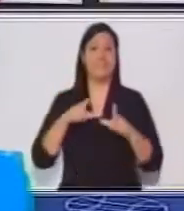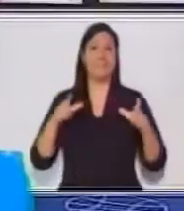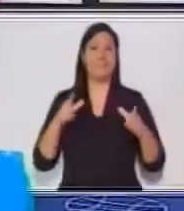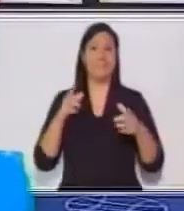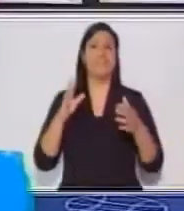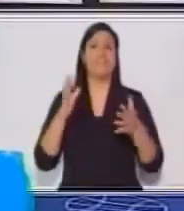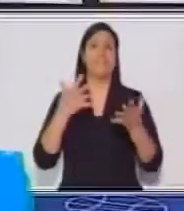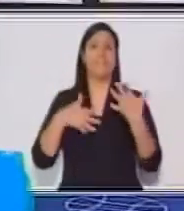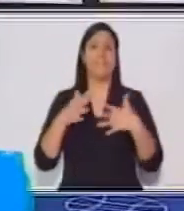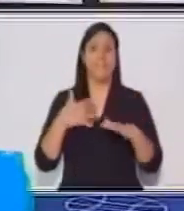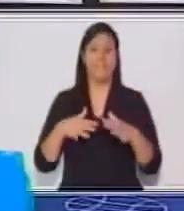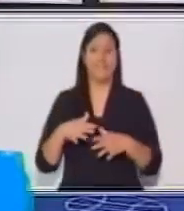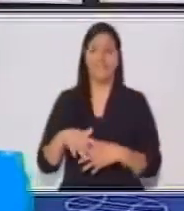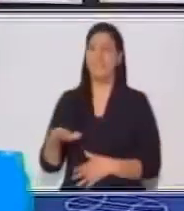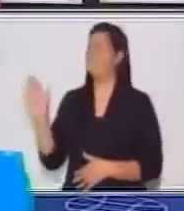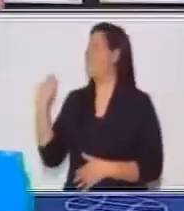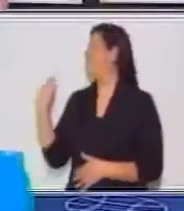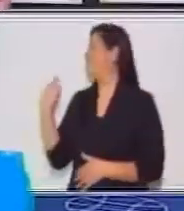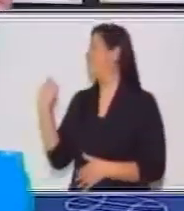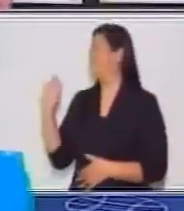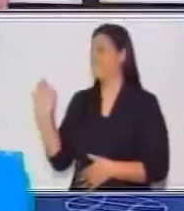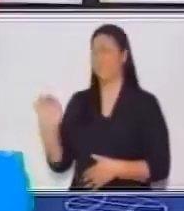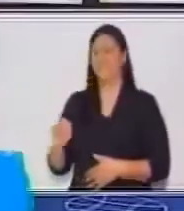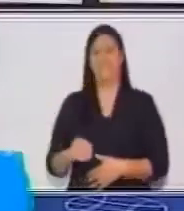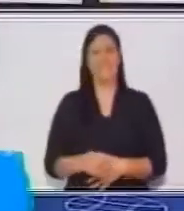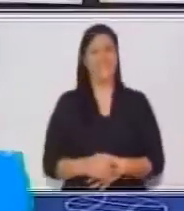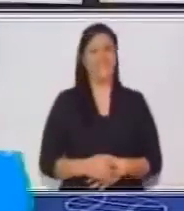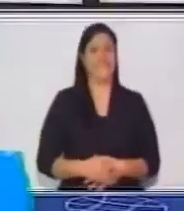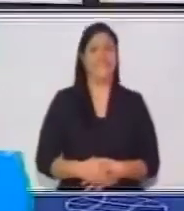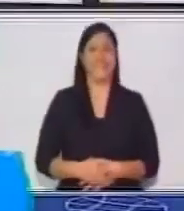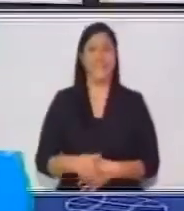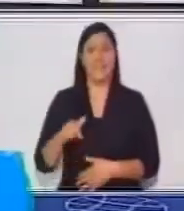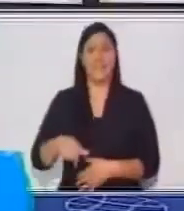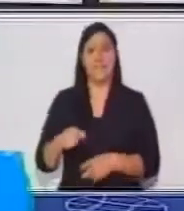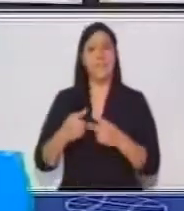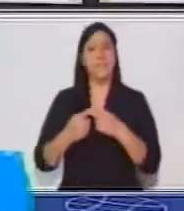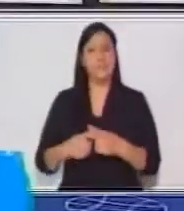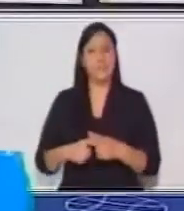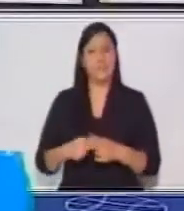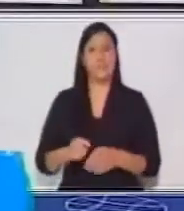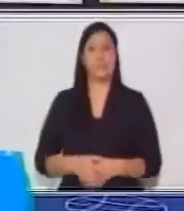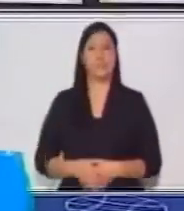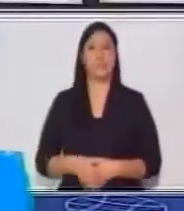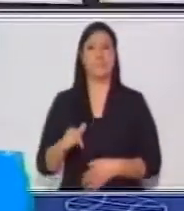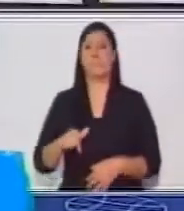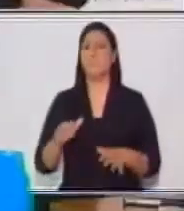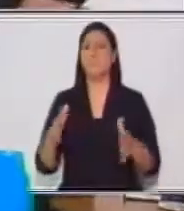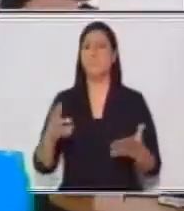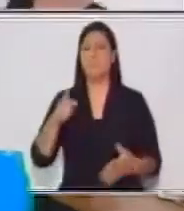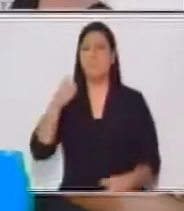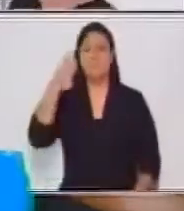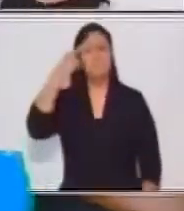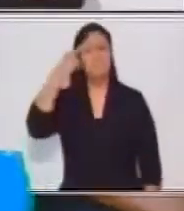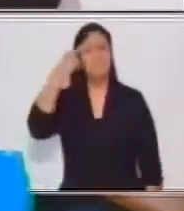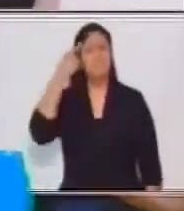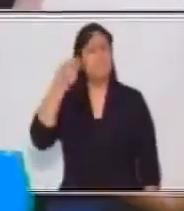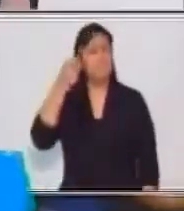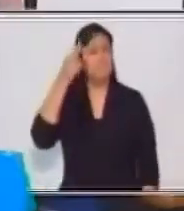la interpretación de lengua de señas. Hola Ruth. Empecemos entonces. Vamos a recordar